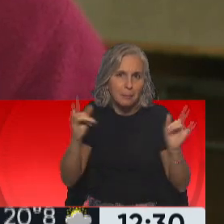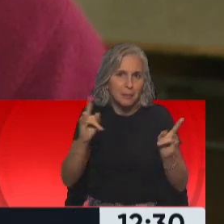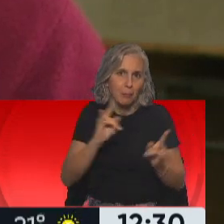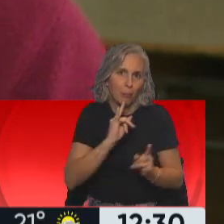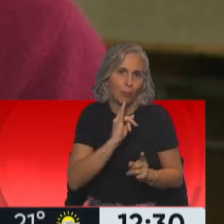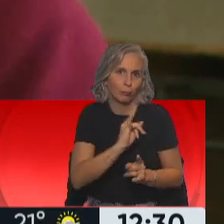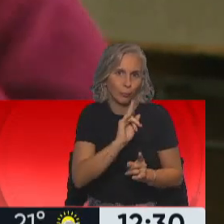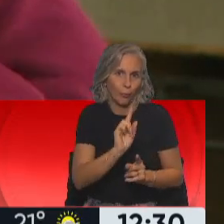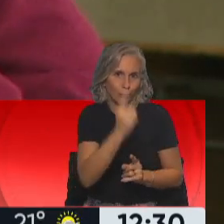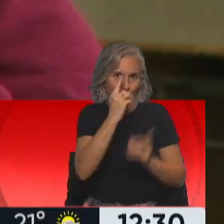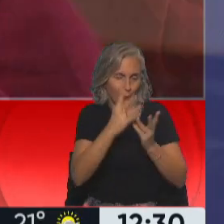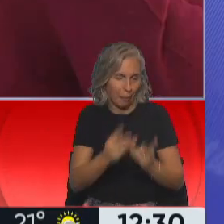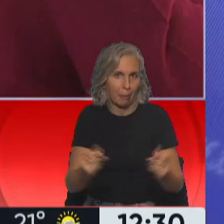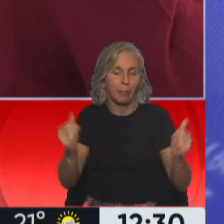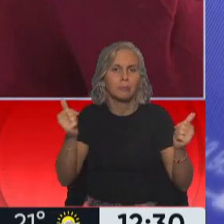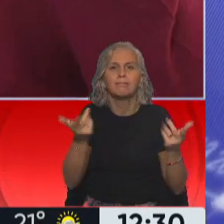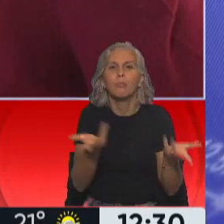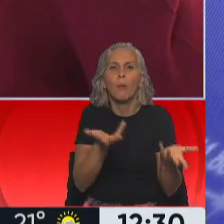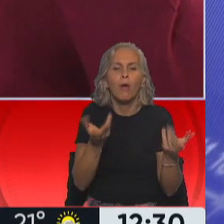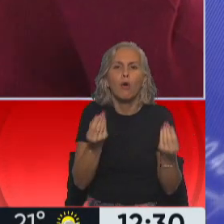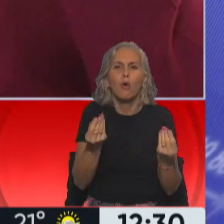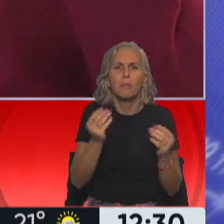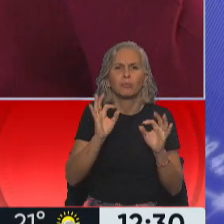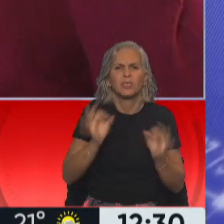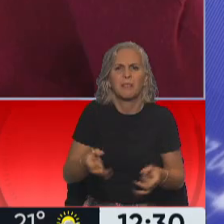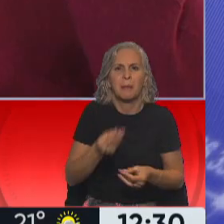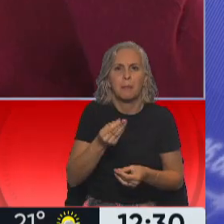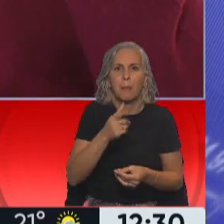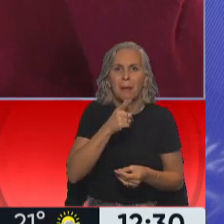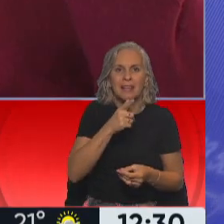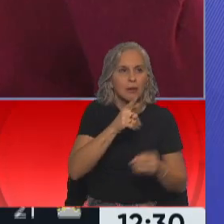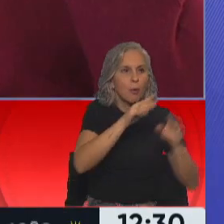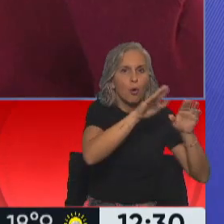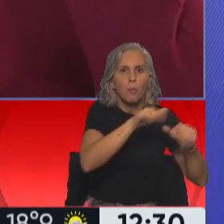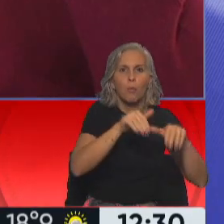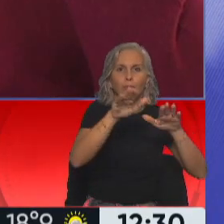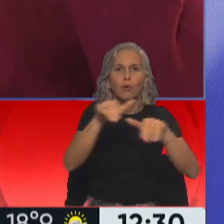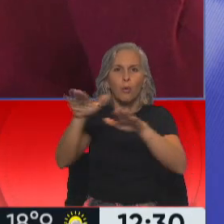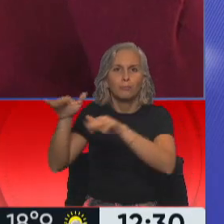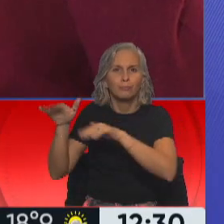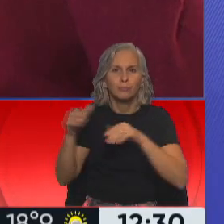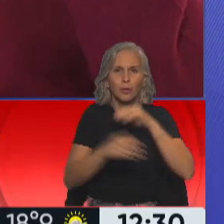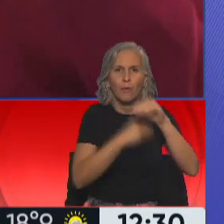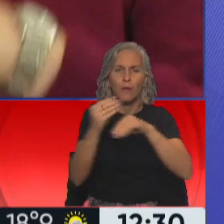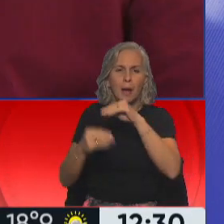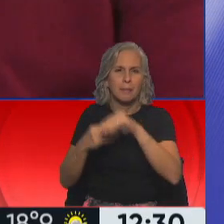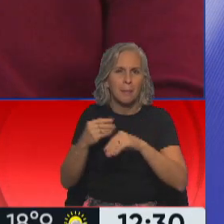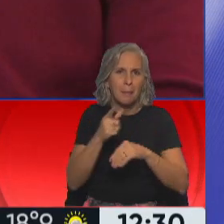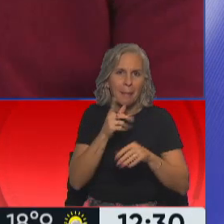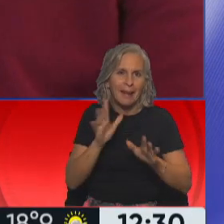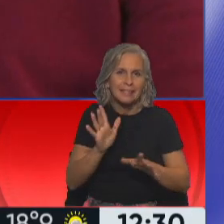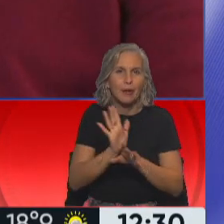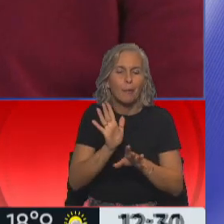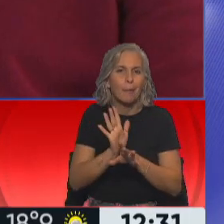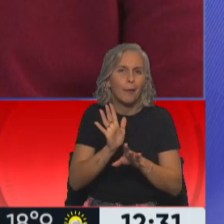autodestruidas, si no hay algún denominador común, ¿no? Aunque parezca muy romántico, que Alejandro, vos lo dijiste el otro día, no hay que romantizar determinados hechos porque